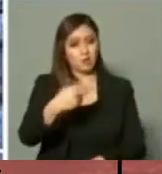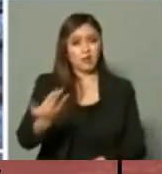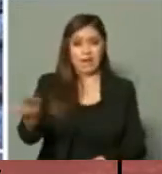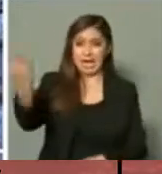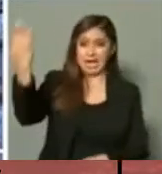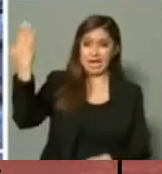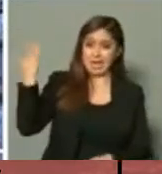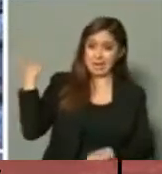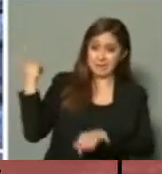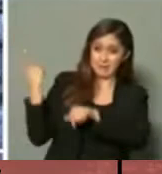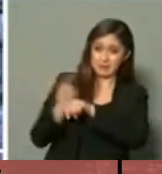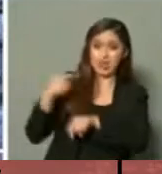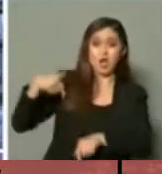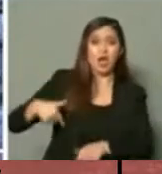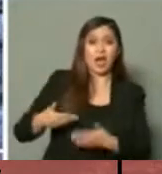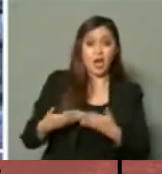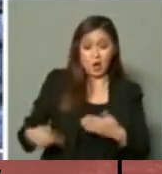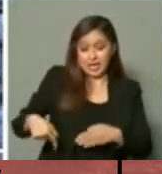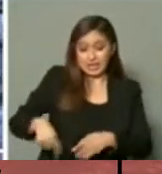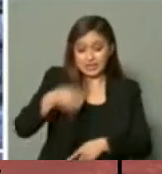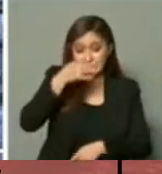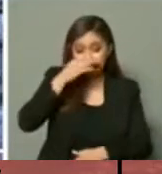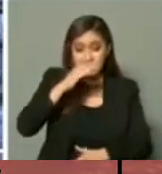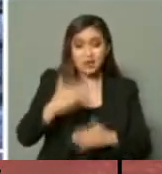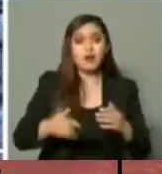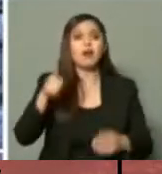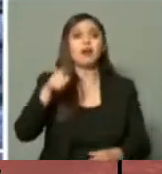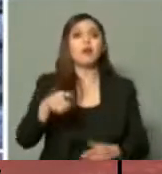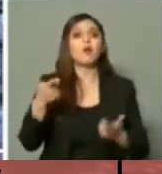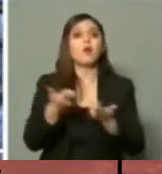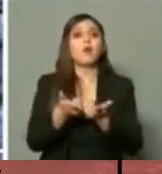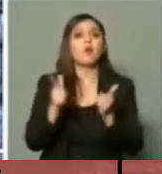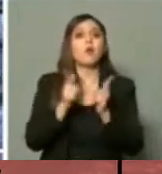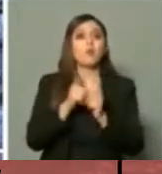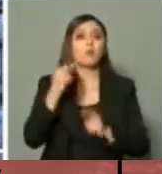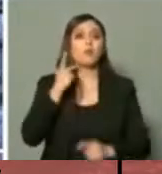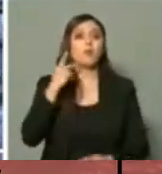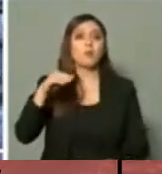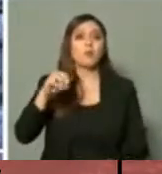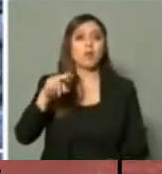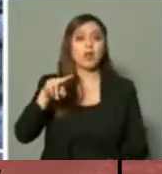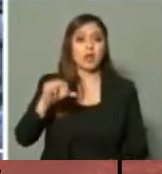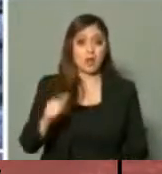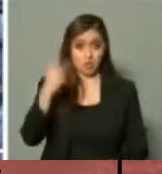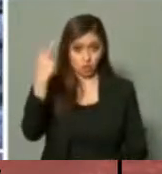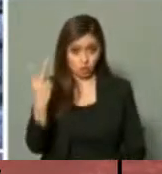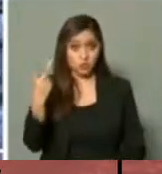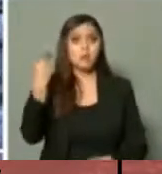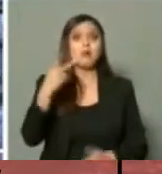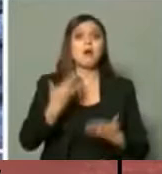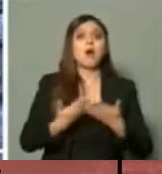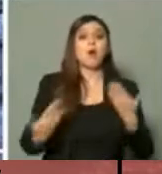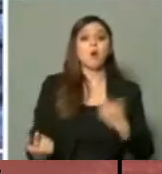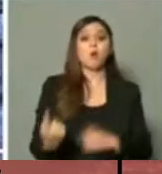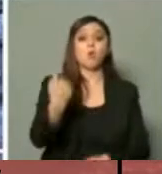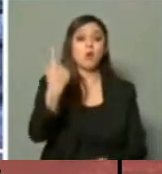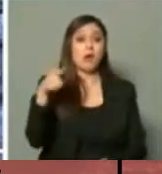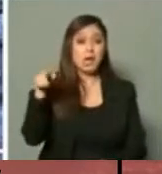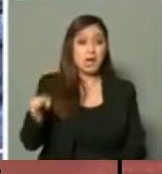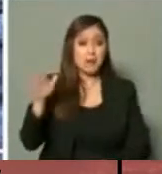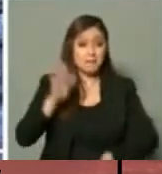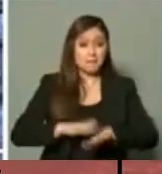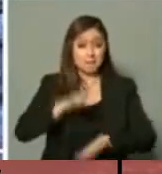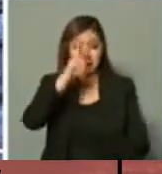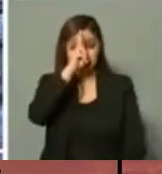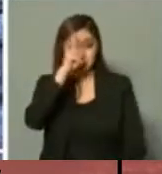que está terminando, había dos diputados del partido de Morena en Azcapotzalco. Hoy nada más hay uno, que es el que más ha maltratado a la delegación